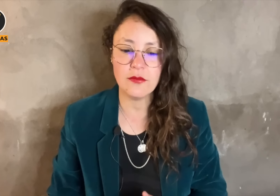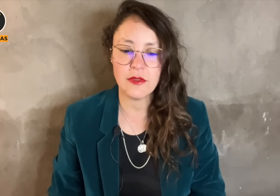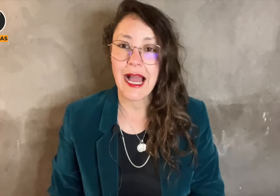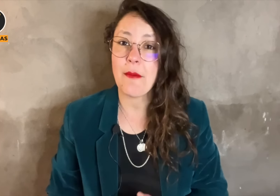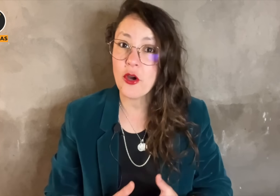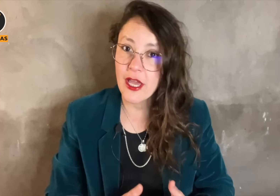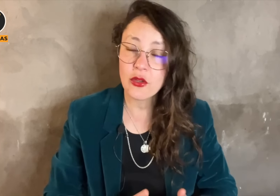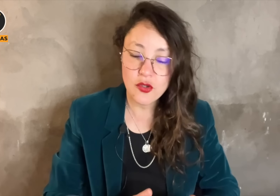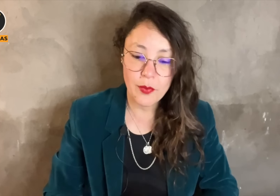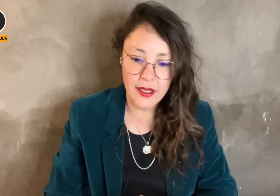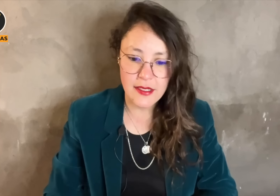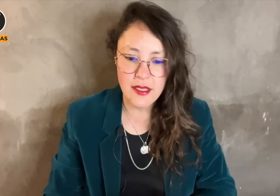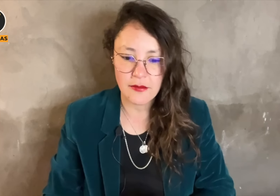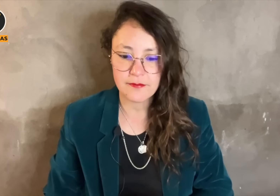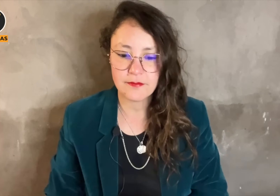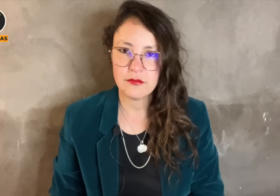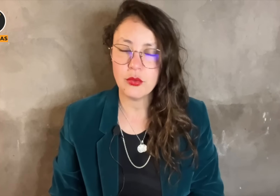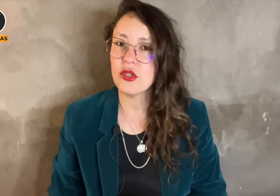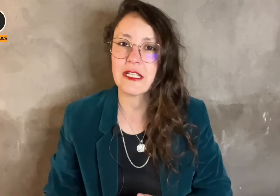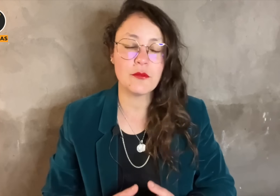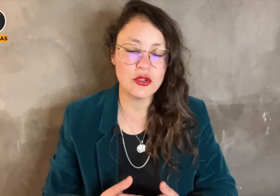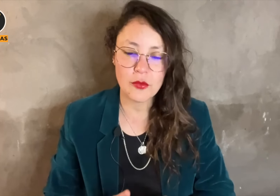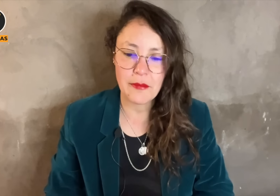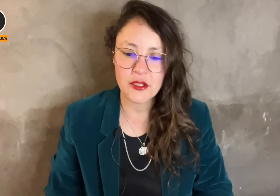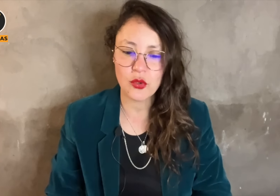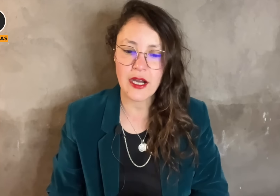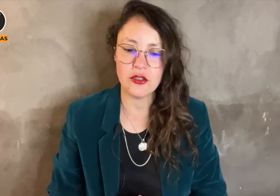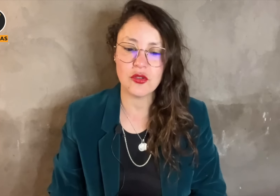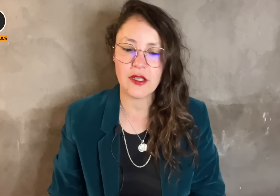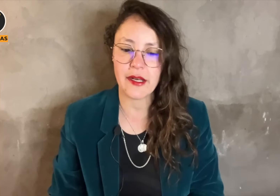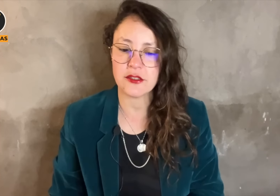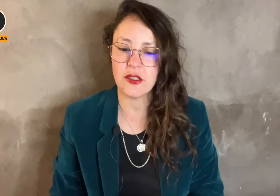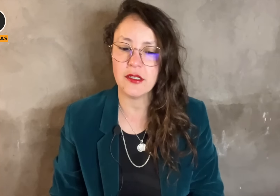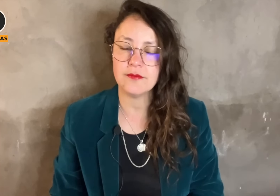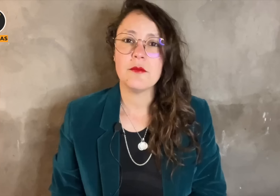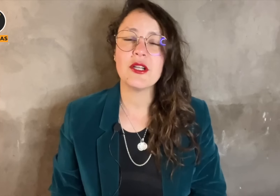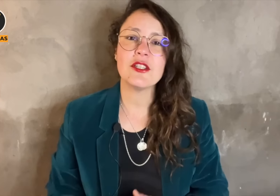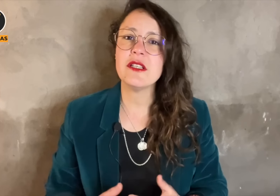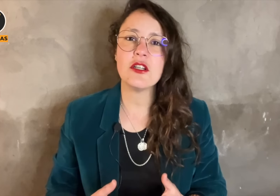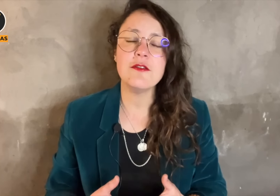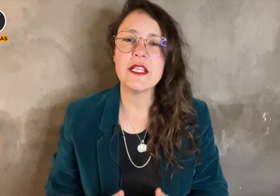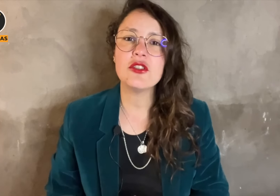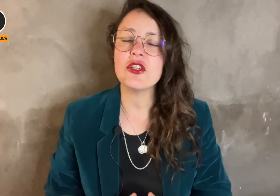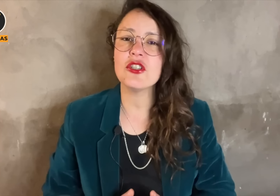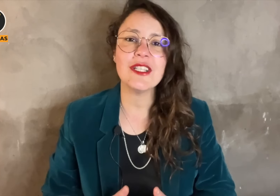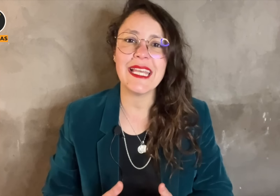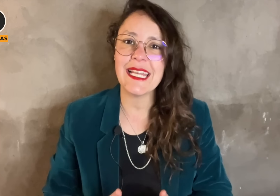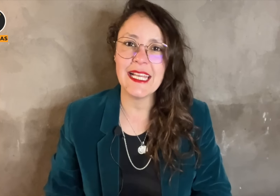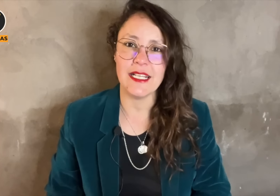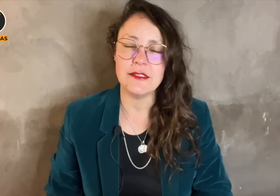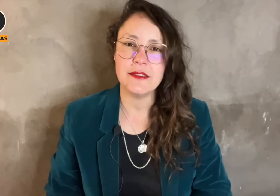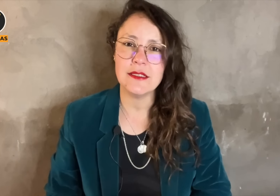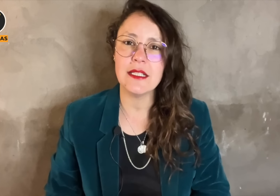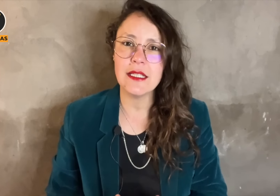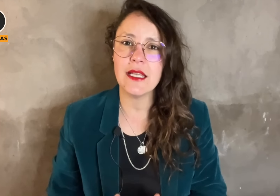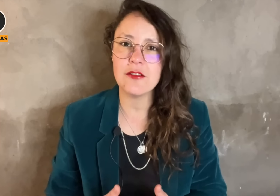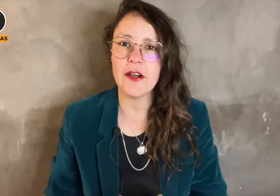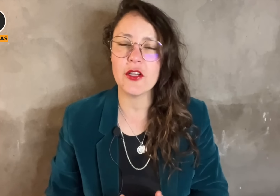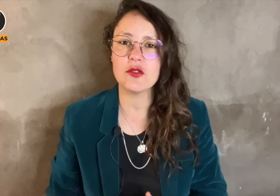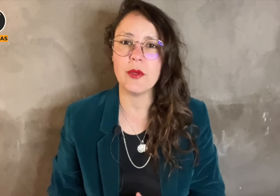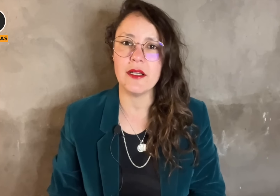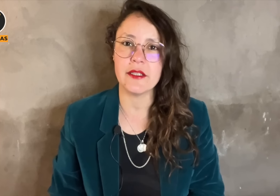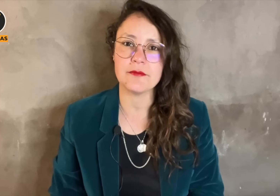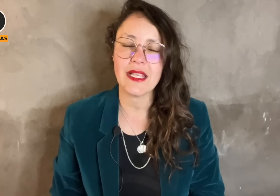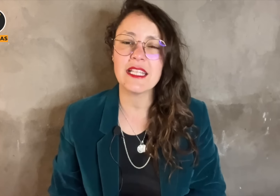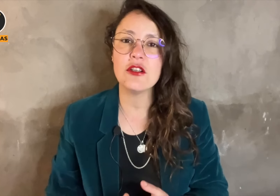silencio apoyando a su padre sí pudo ser mucho más mesurado en sus declaraciones porque que todo este conflicto no se genera el día del